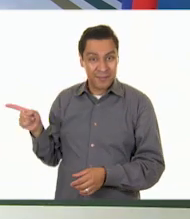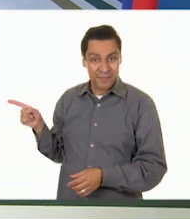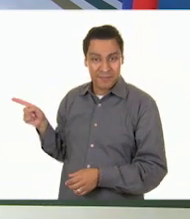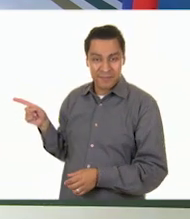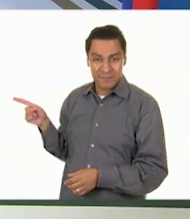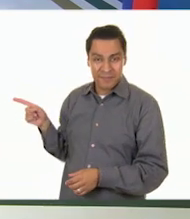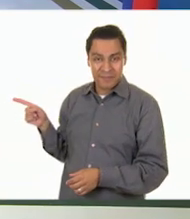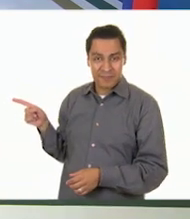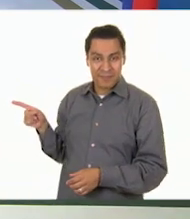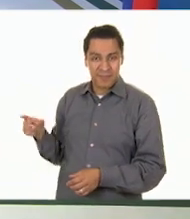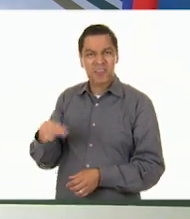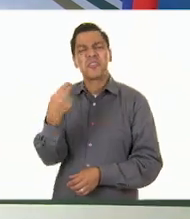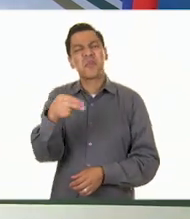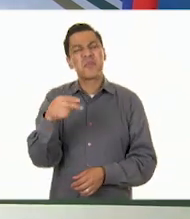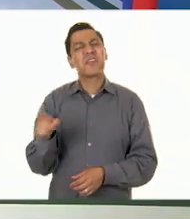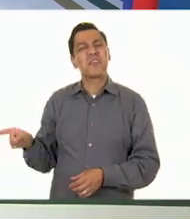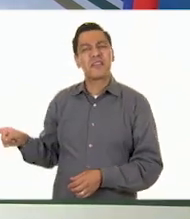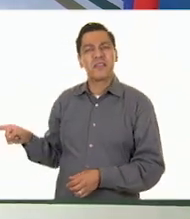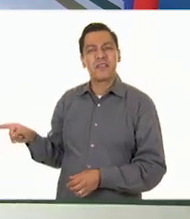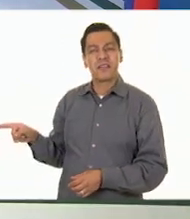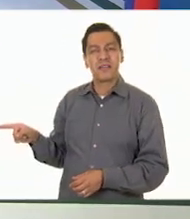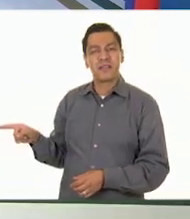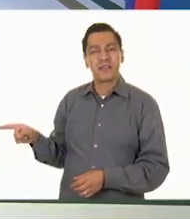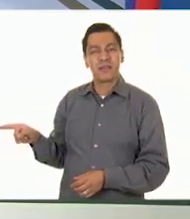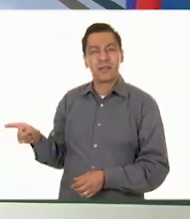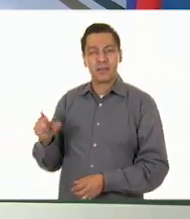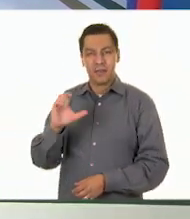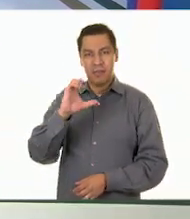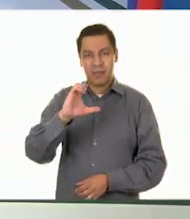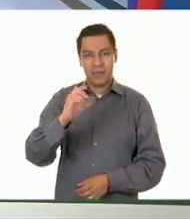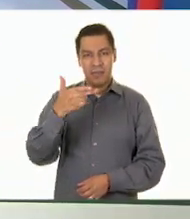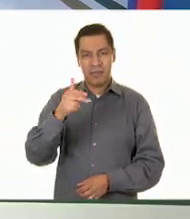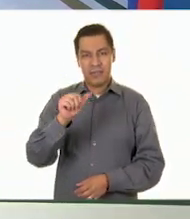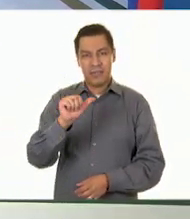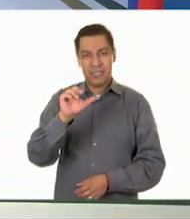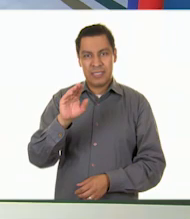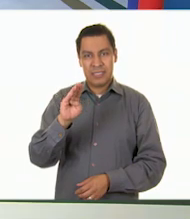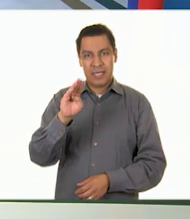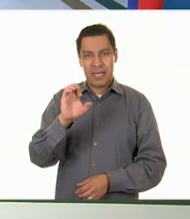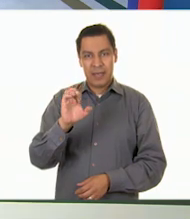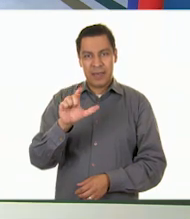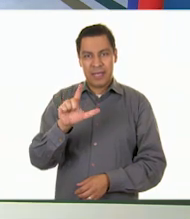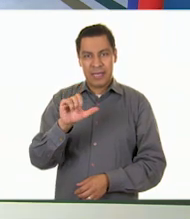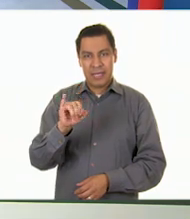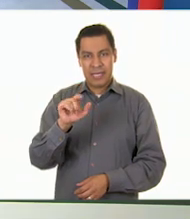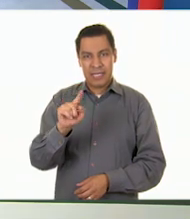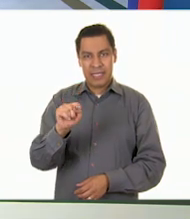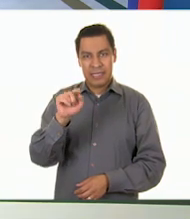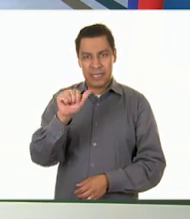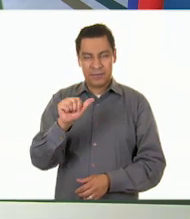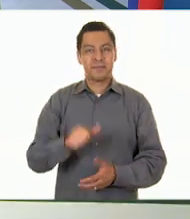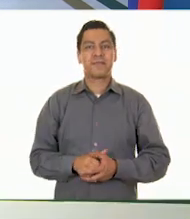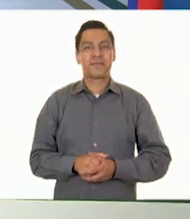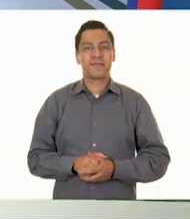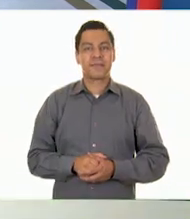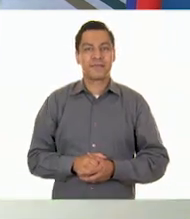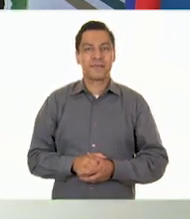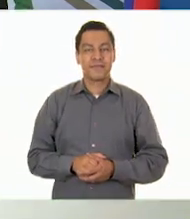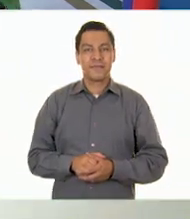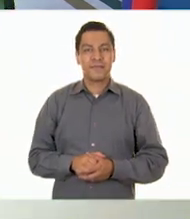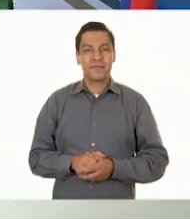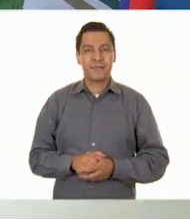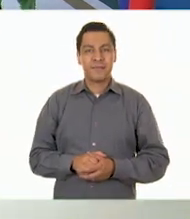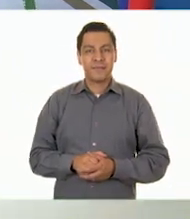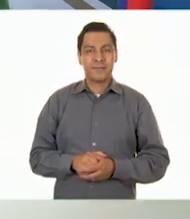cómo se llama el mismo se llama charlie está a esa velita es cierto rehabilitar deje mejorar yo el chaval y